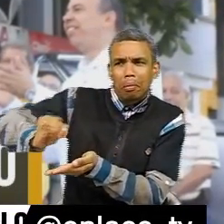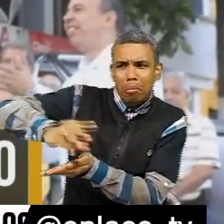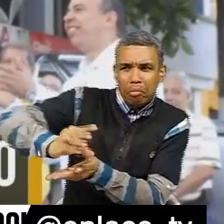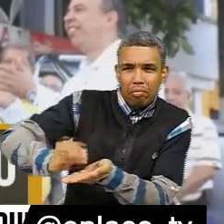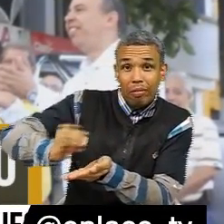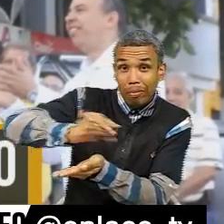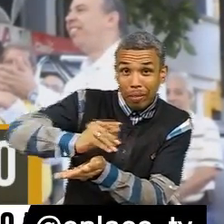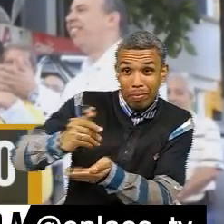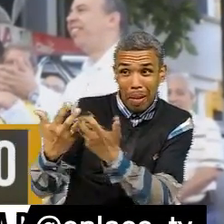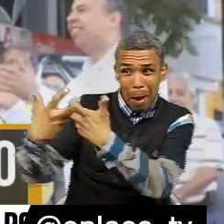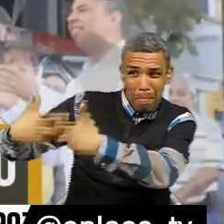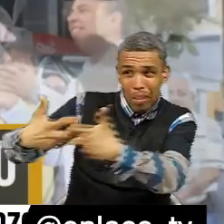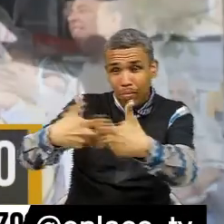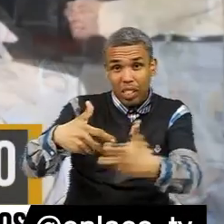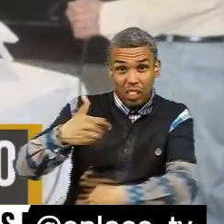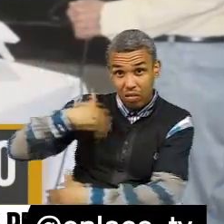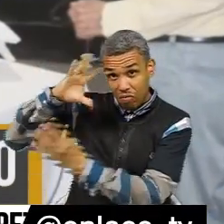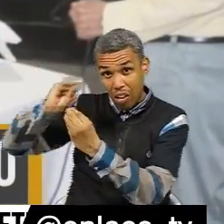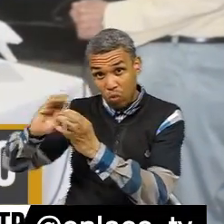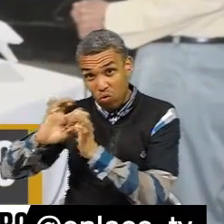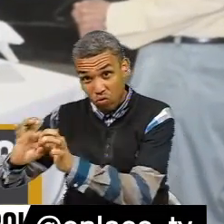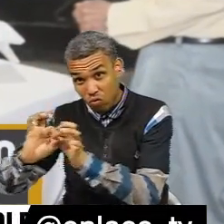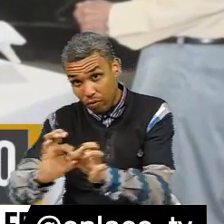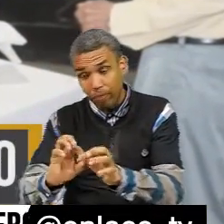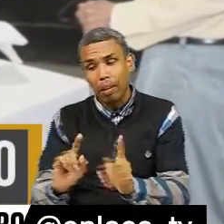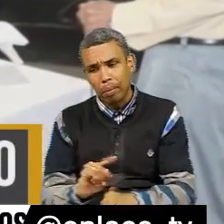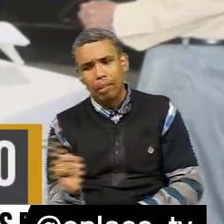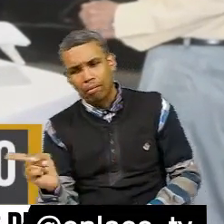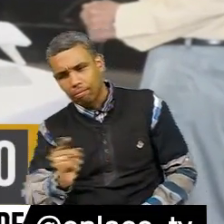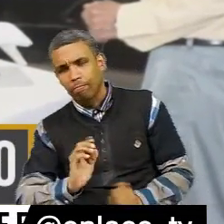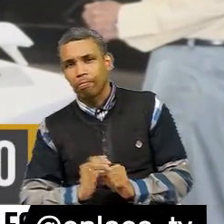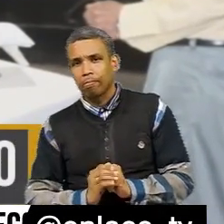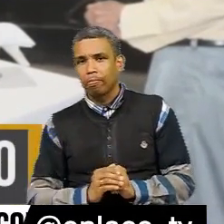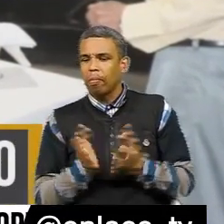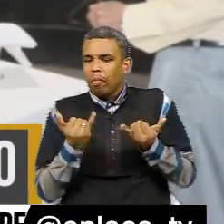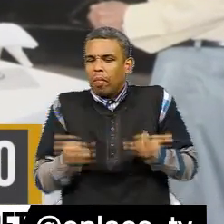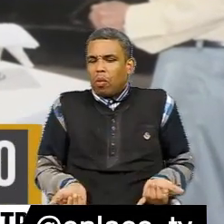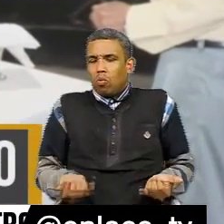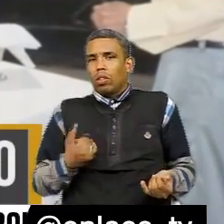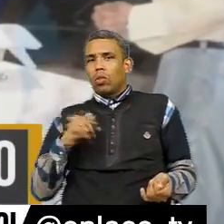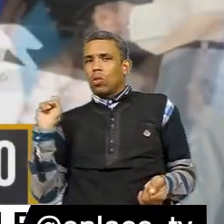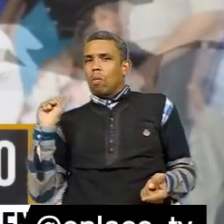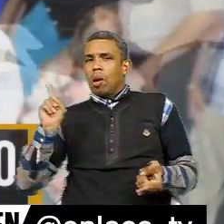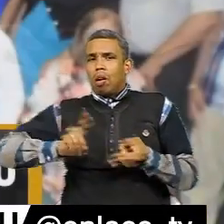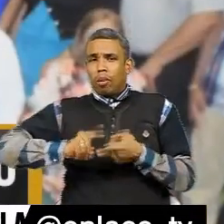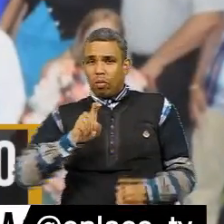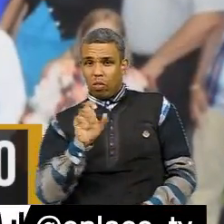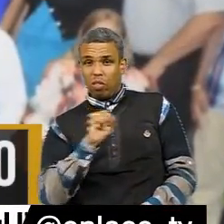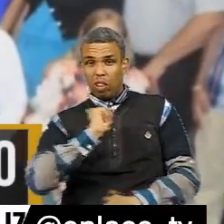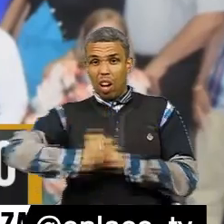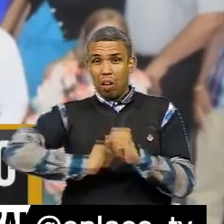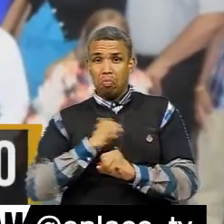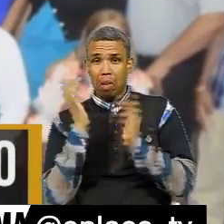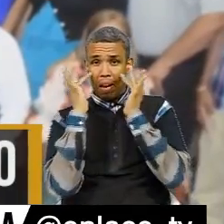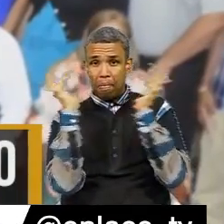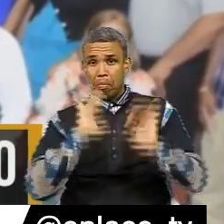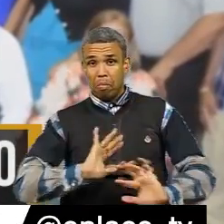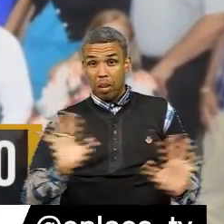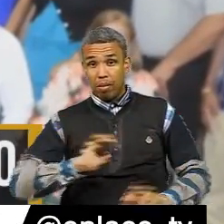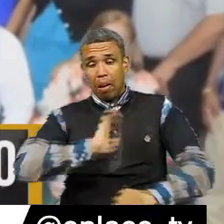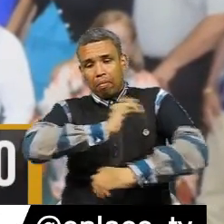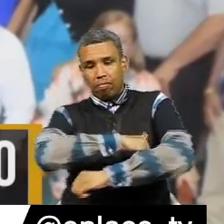es dejar sentado que vamos en la mitad del camino. Tenemos mucho por hacer y gracias a Dios seguramente